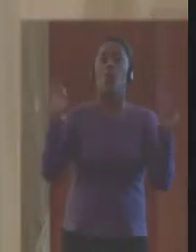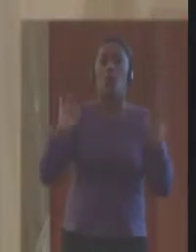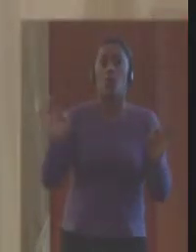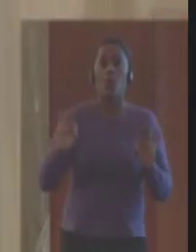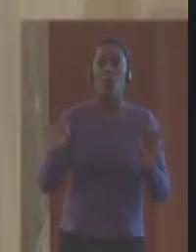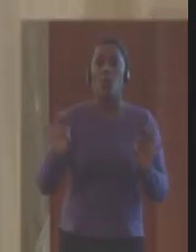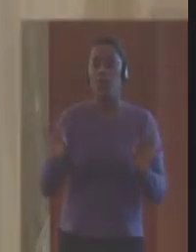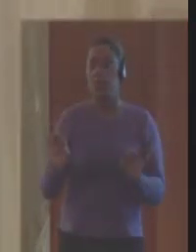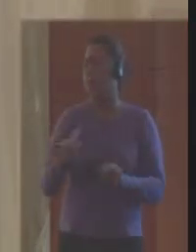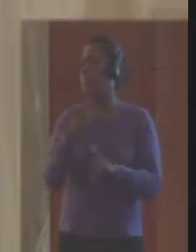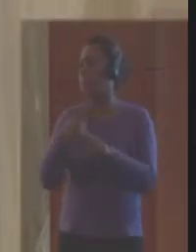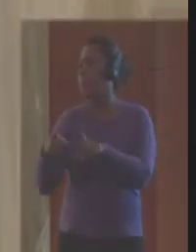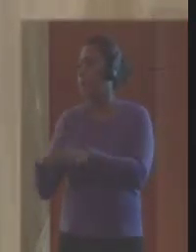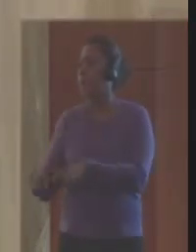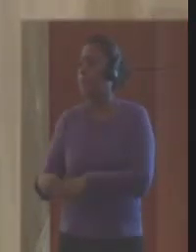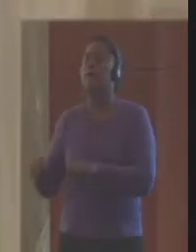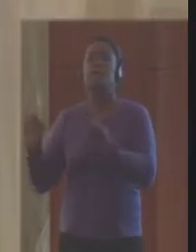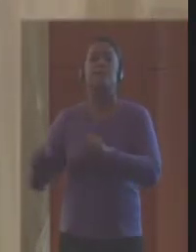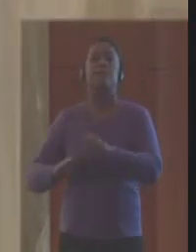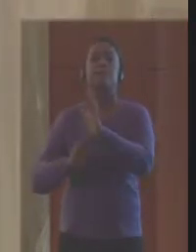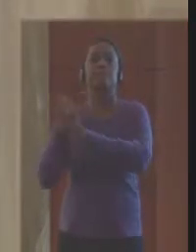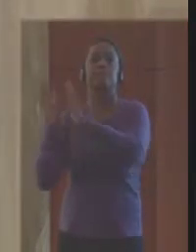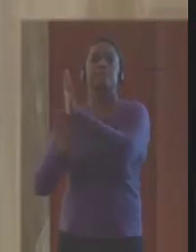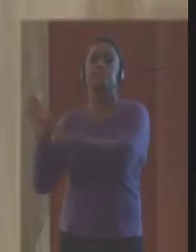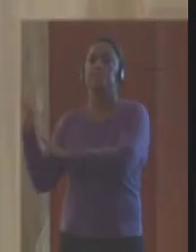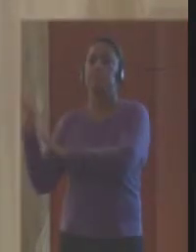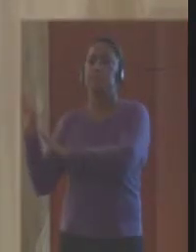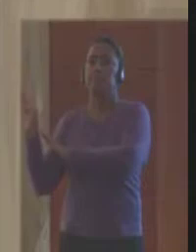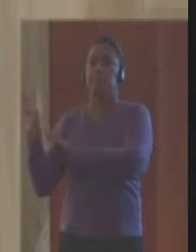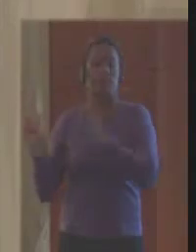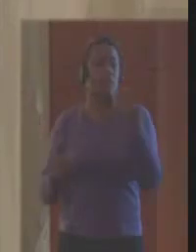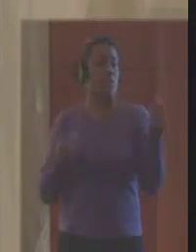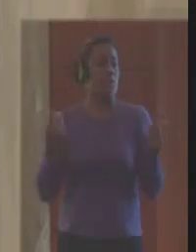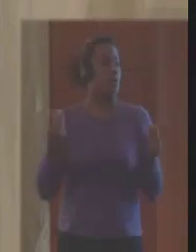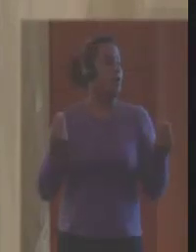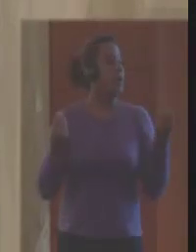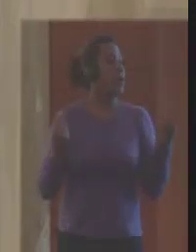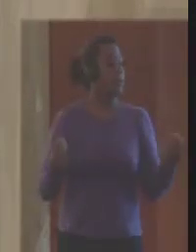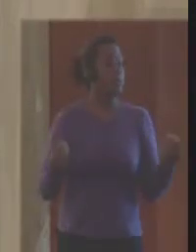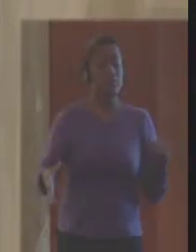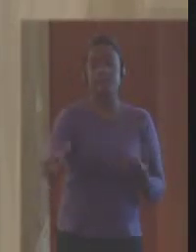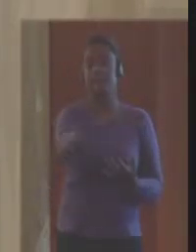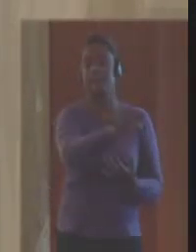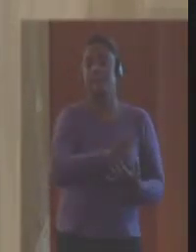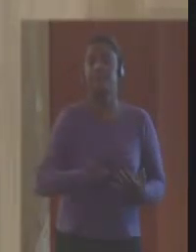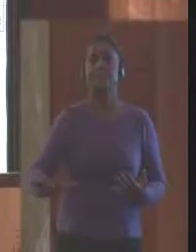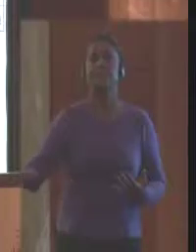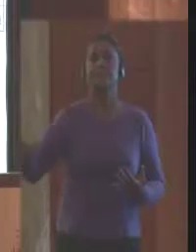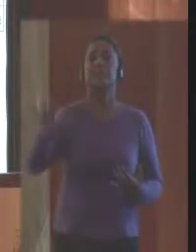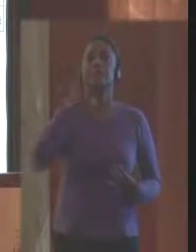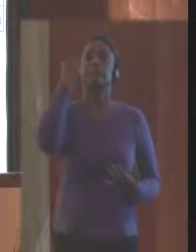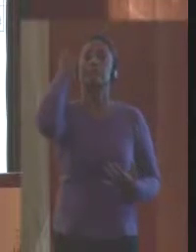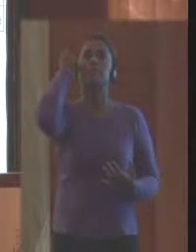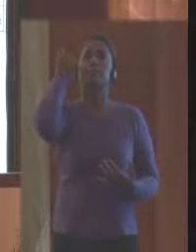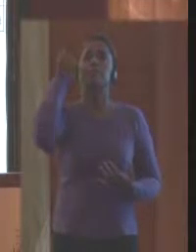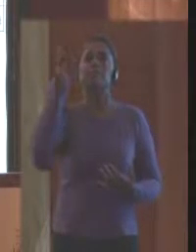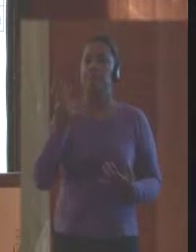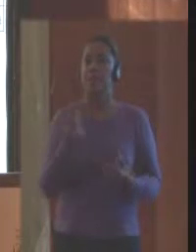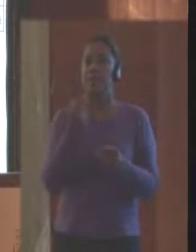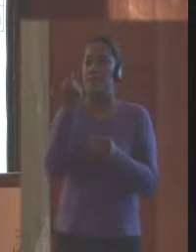contrario, restringirlo para evitar que siga ocupando. Y aquí estamos hablando de cerca de